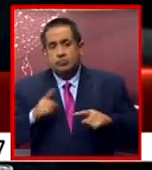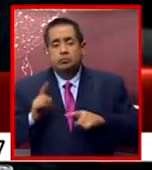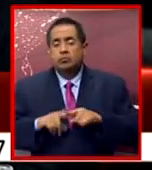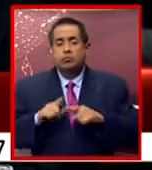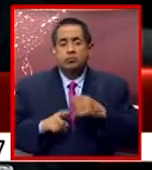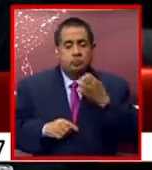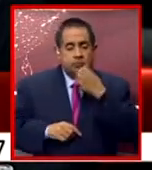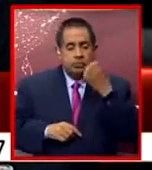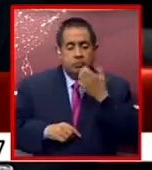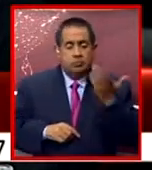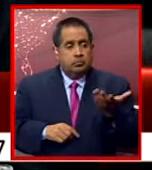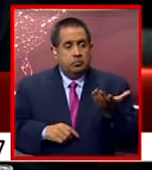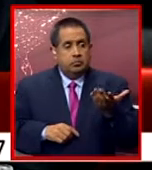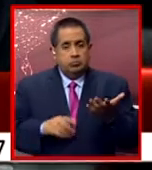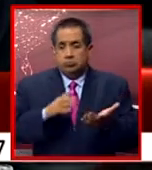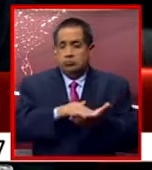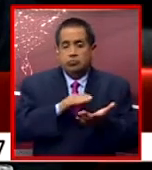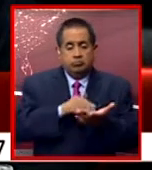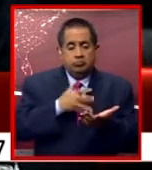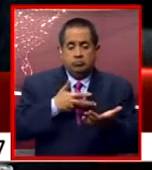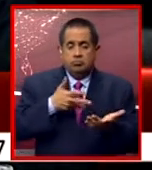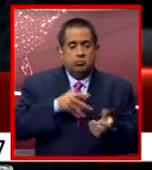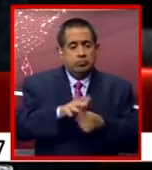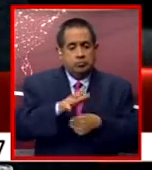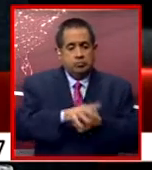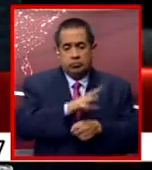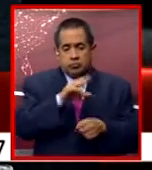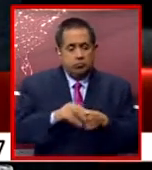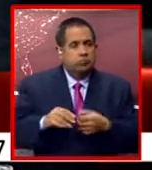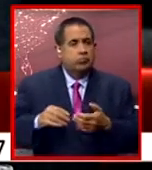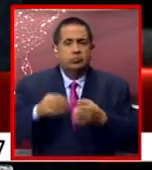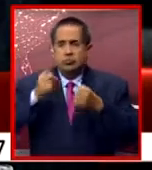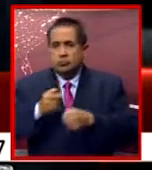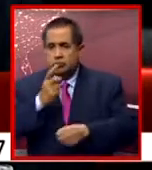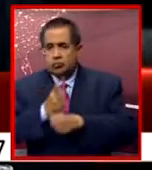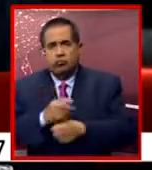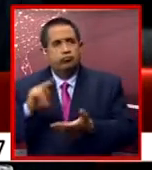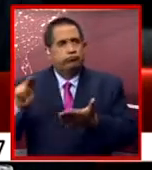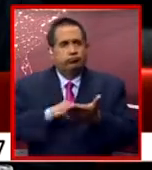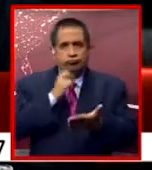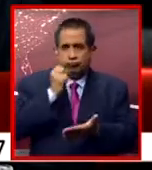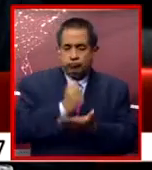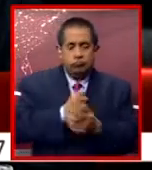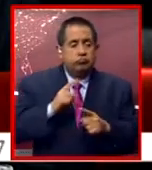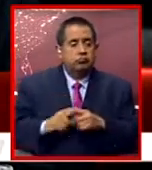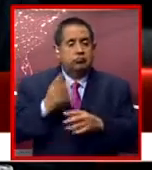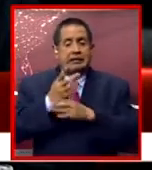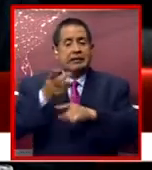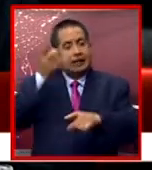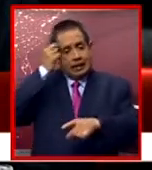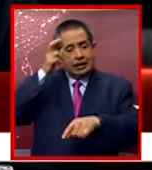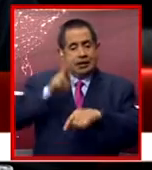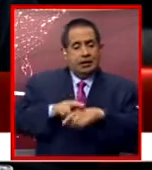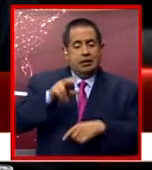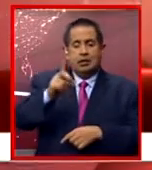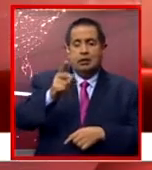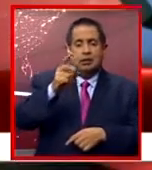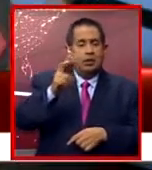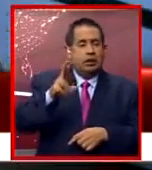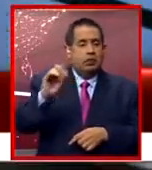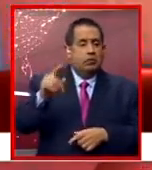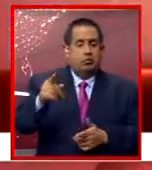escuela tenía todos estos documentos, tenía el dictamen de seguridad estructural, avalado por un director responsable de